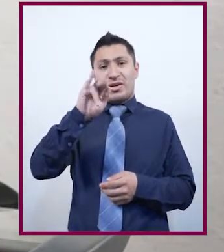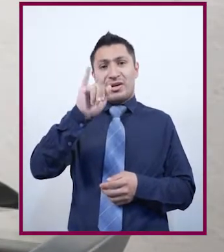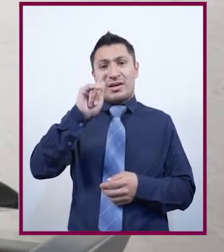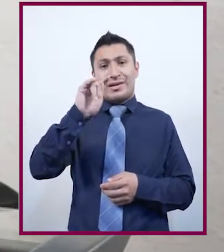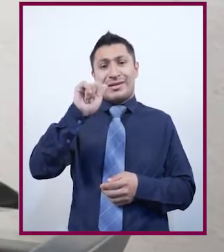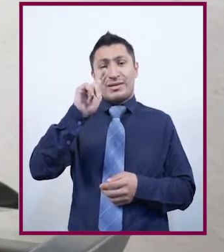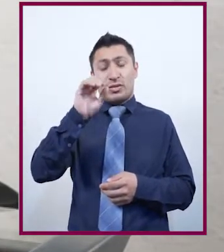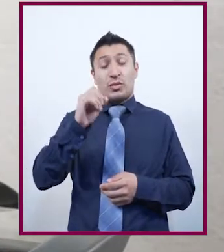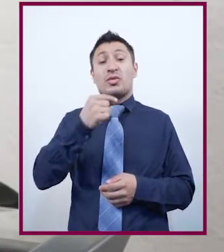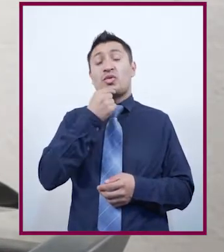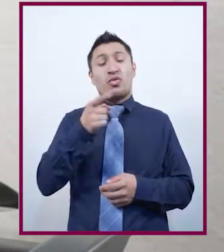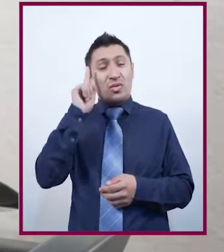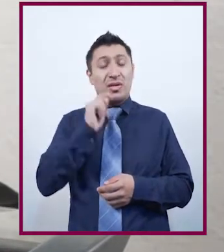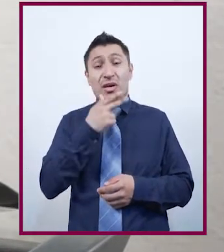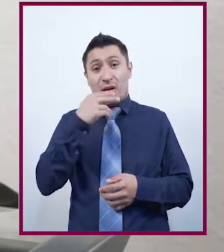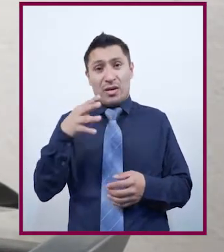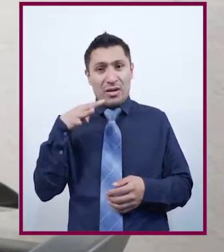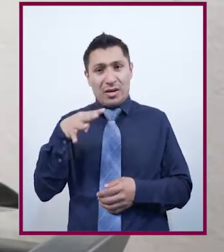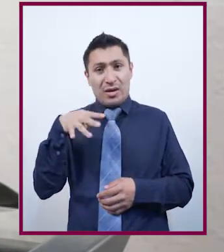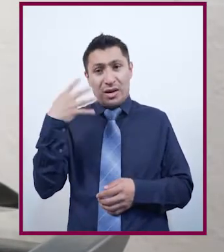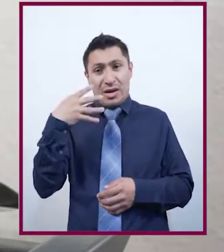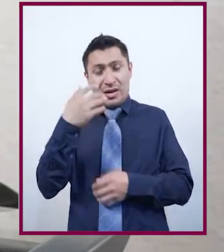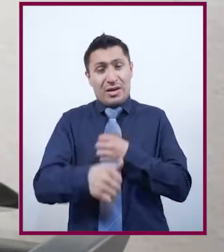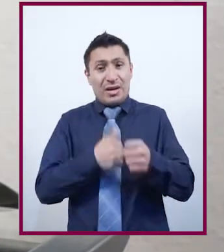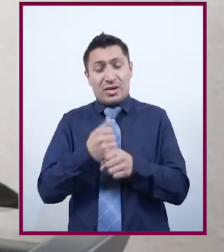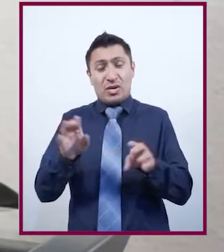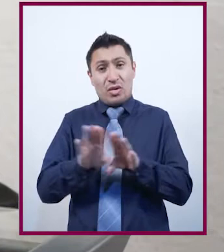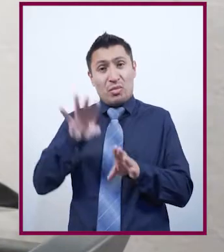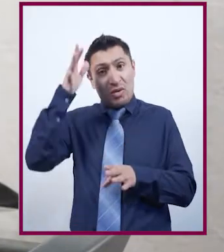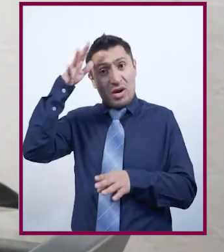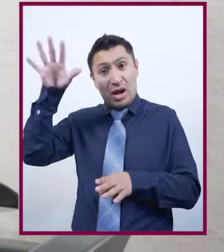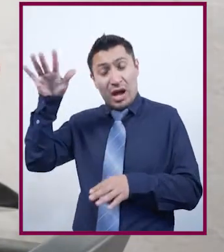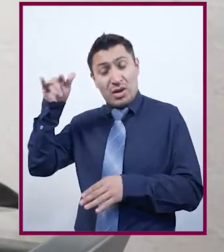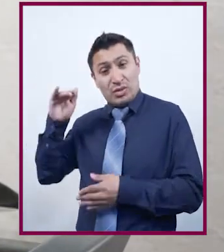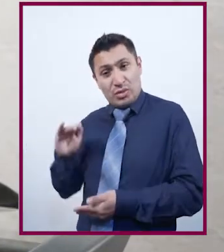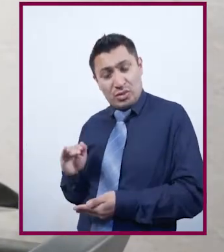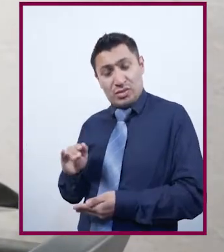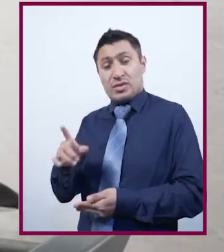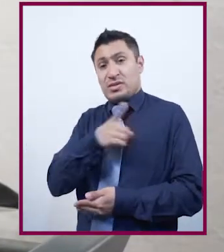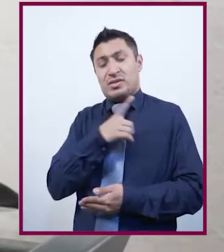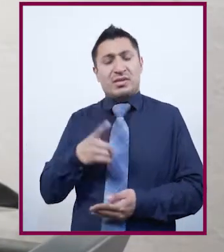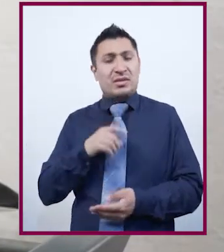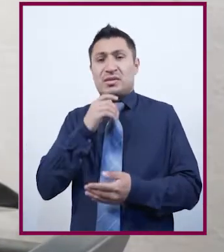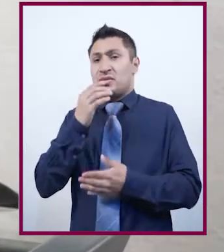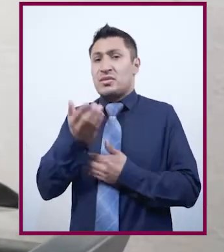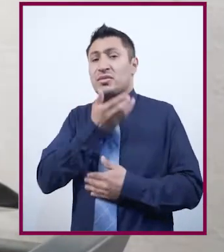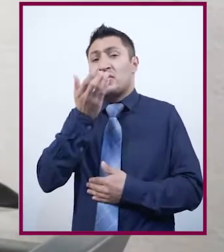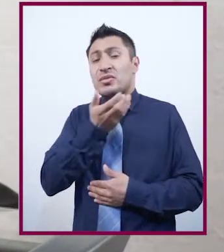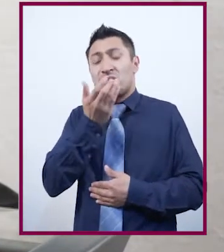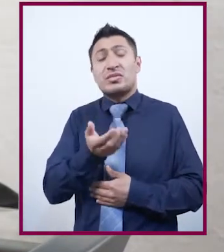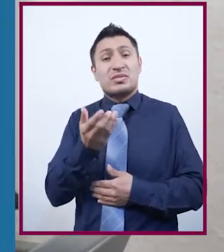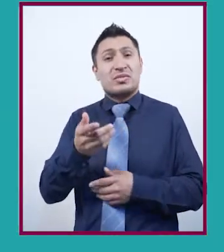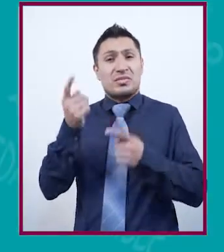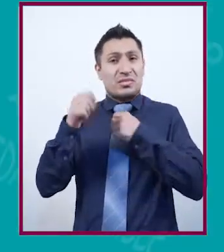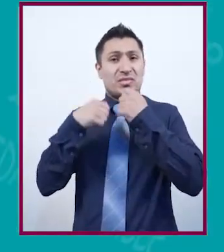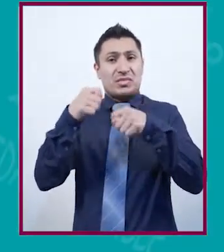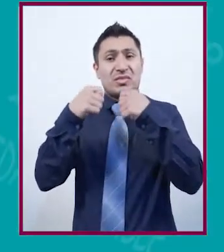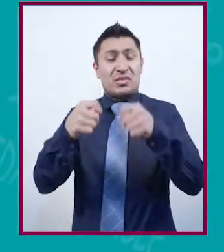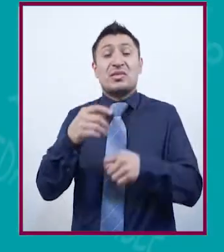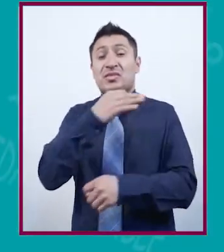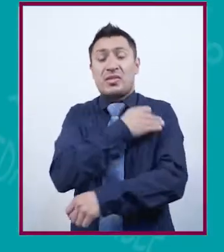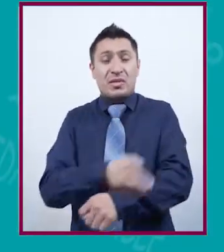los niños de 14 años eran vistos como adultas y adultos pequeños, que debían seguir modelos, costumbres y tradiciones familiares.